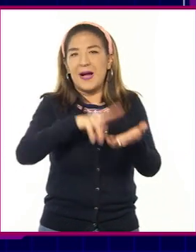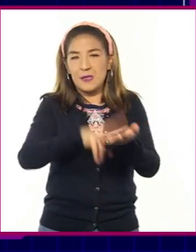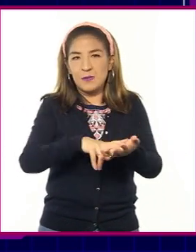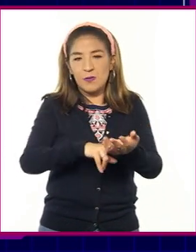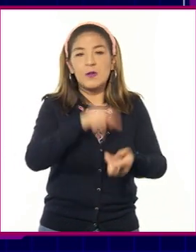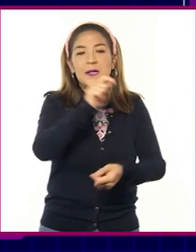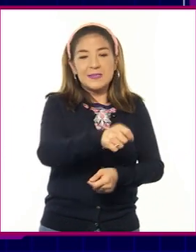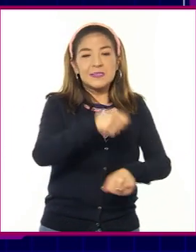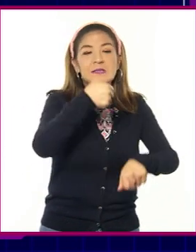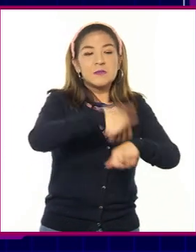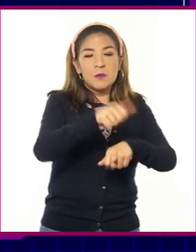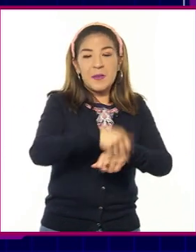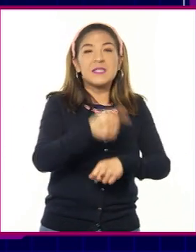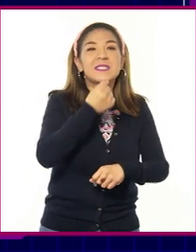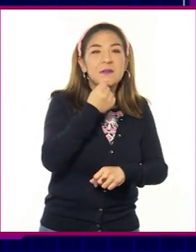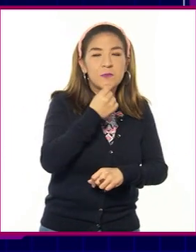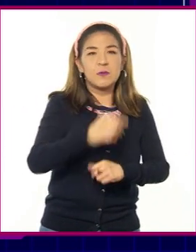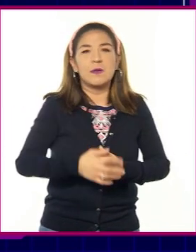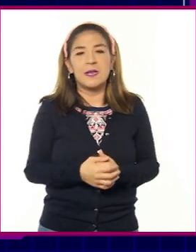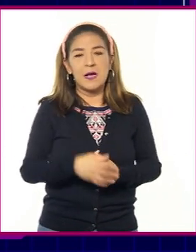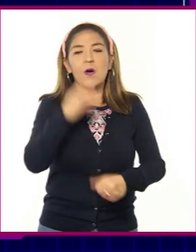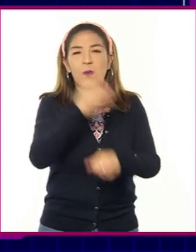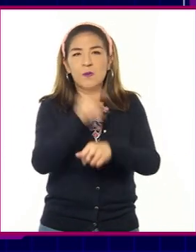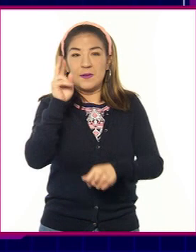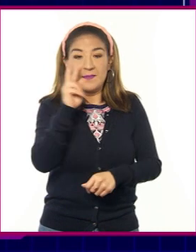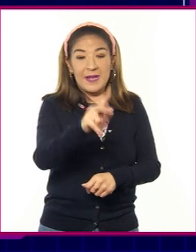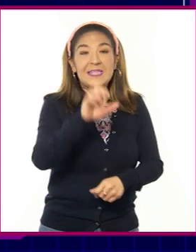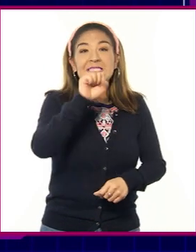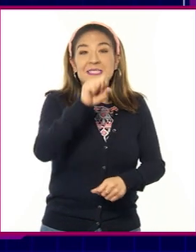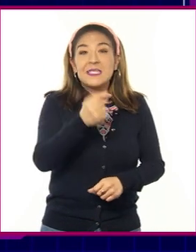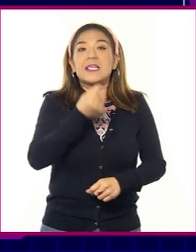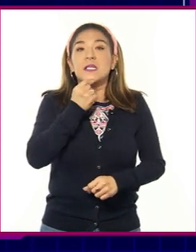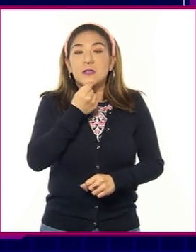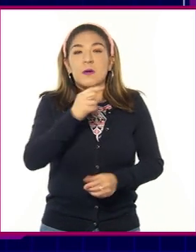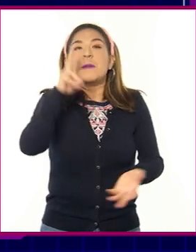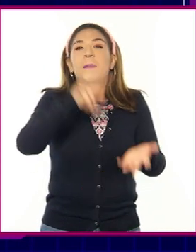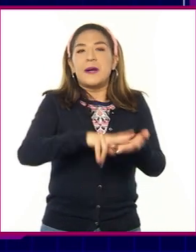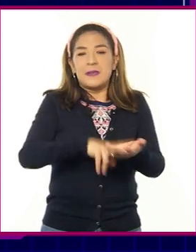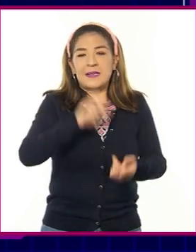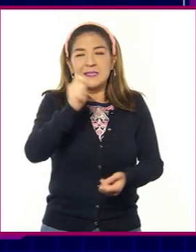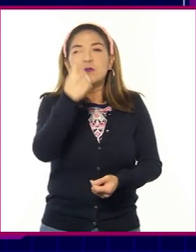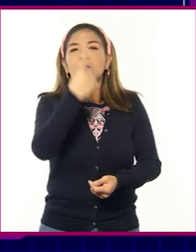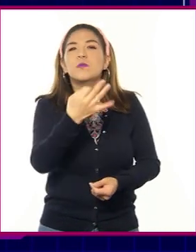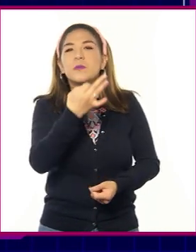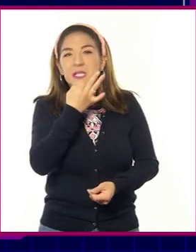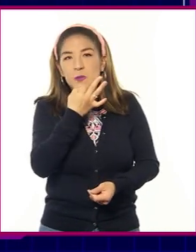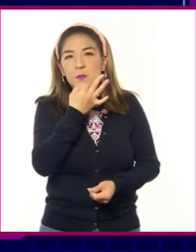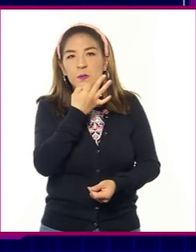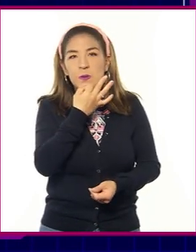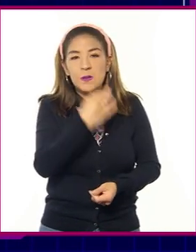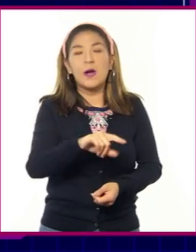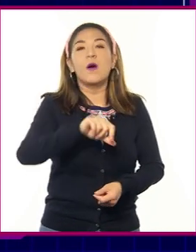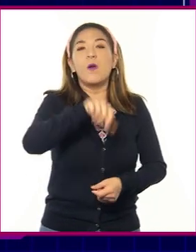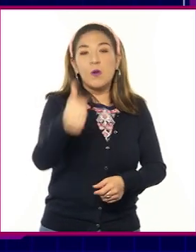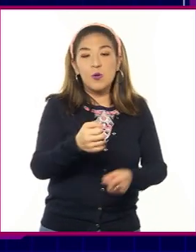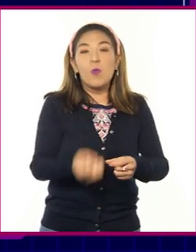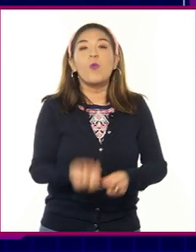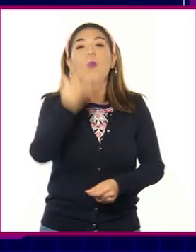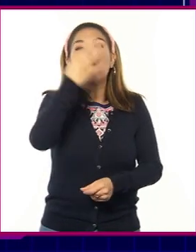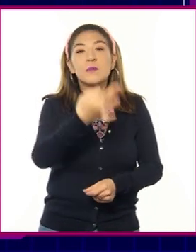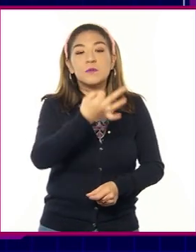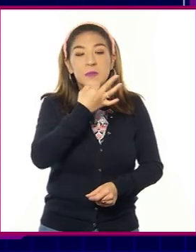en minutos. Sabemos que 60 segundos equivalen a un minuto y queremos saber cuántos minutos